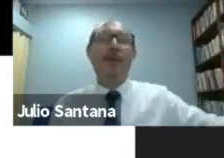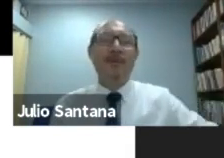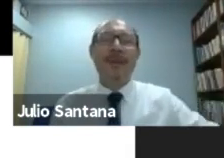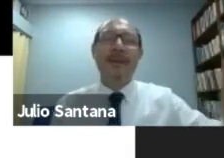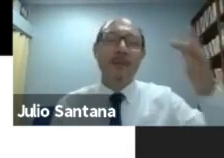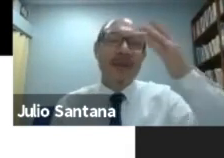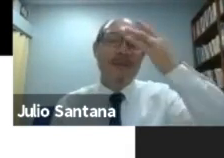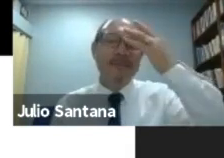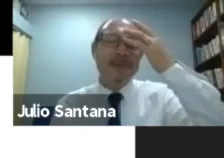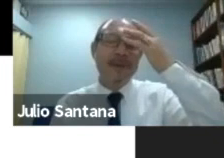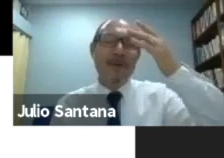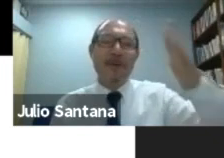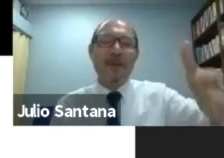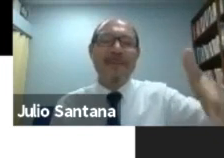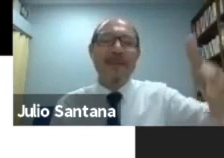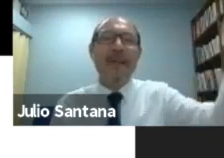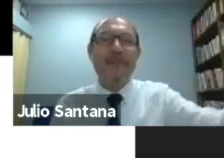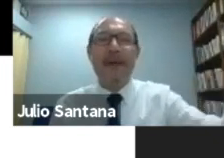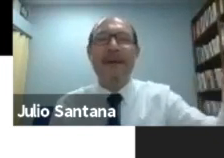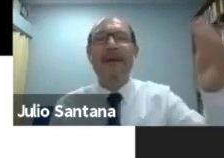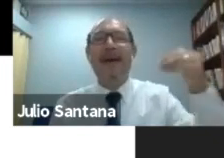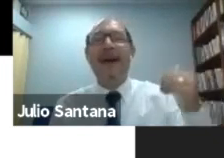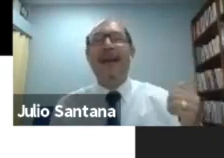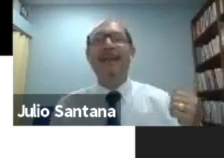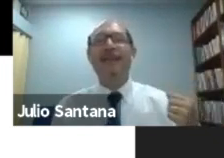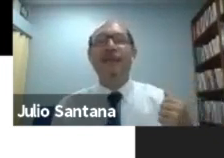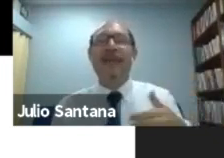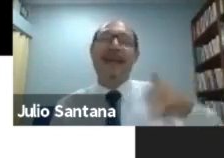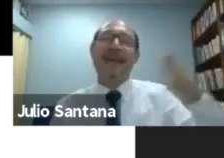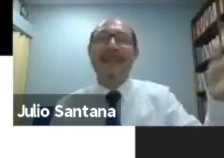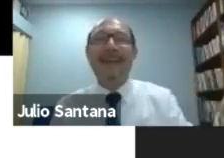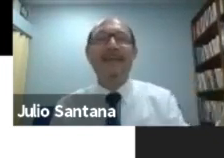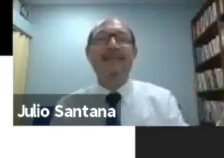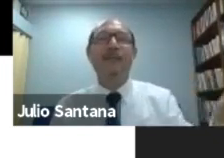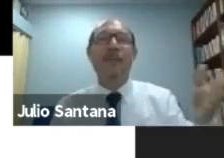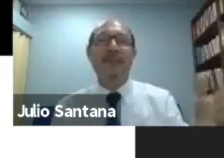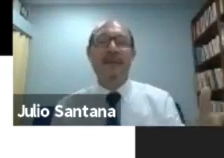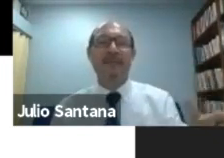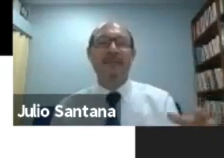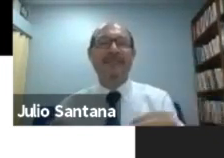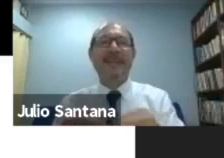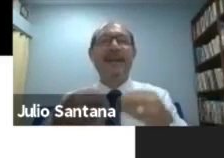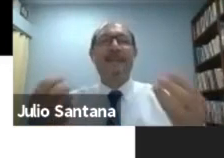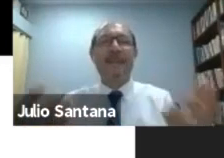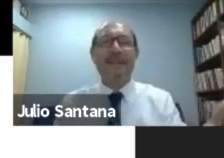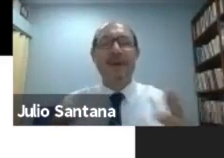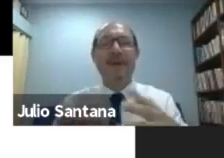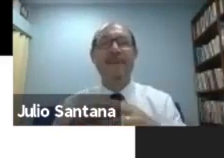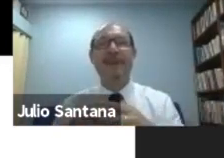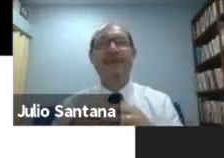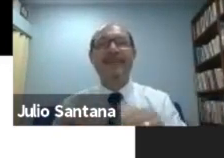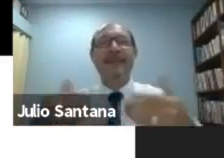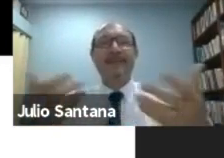fueron las preocupaciones que surgieron con la psicoterapia al inicio, en la década del 50, si eran